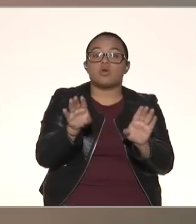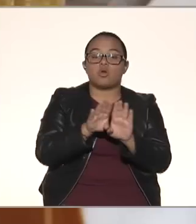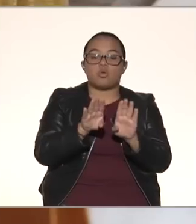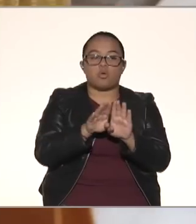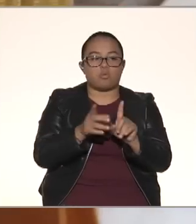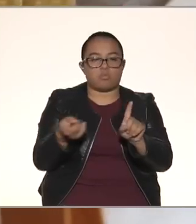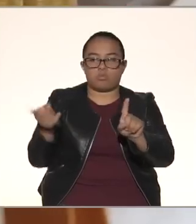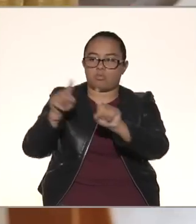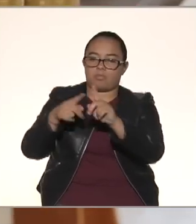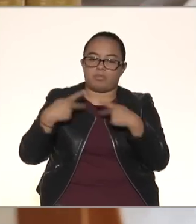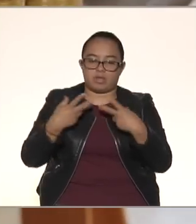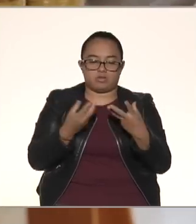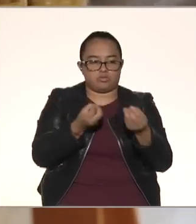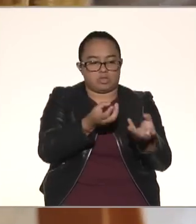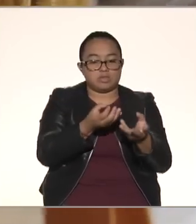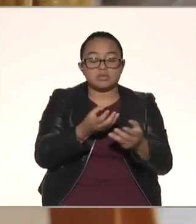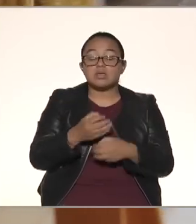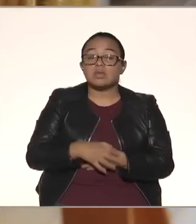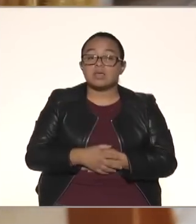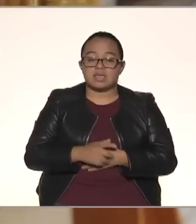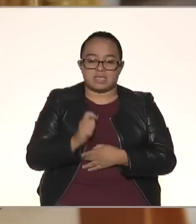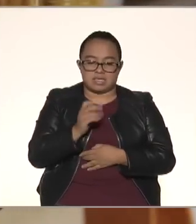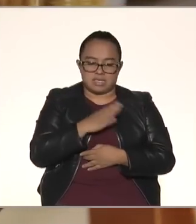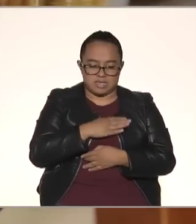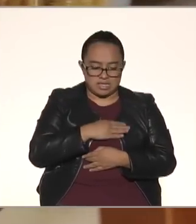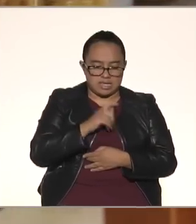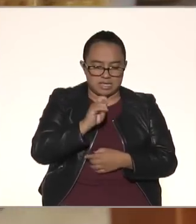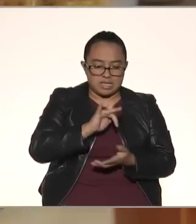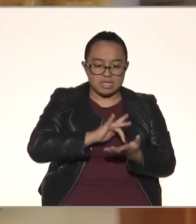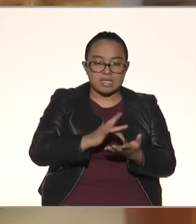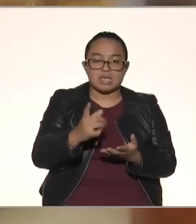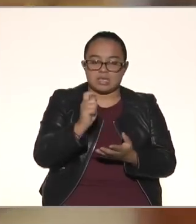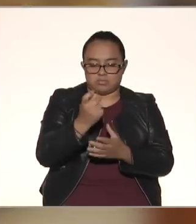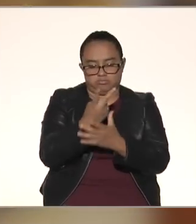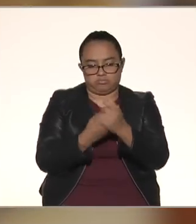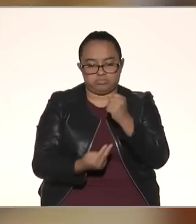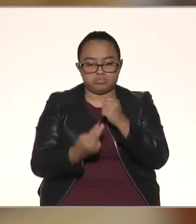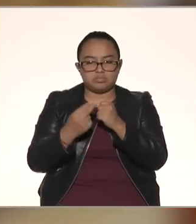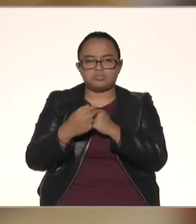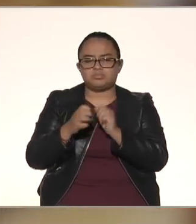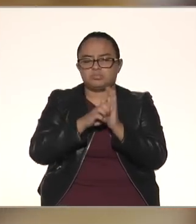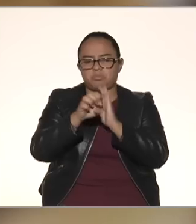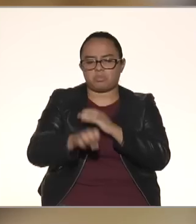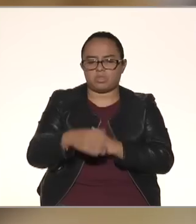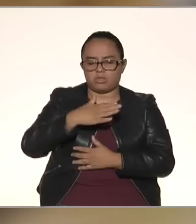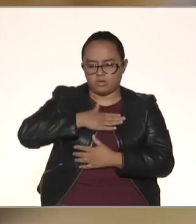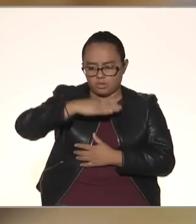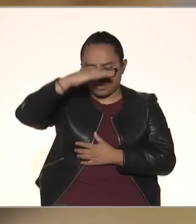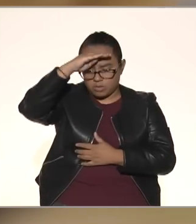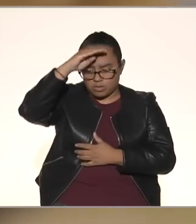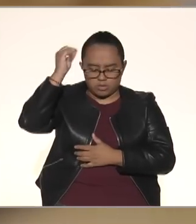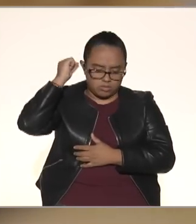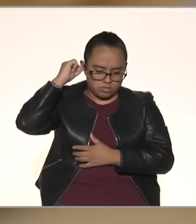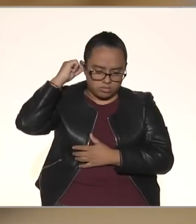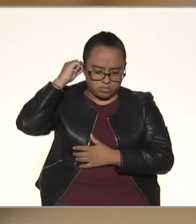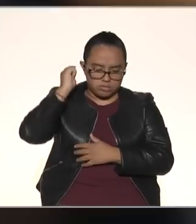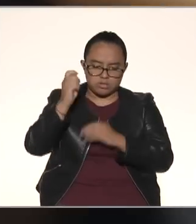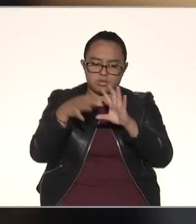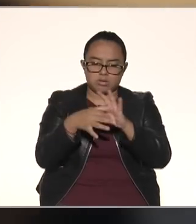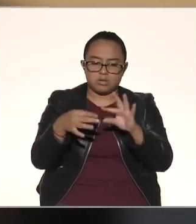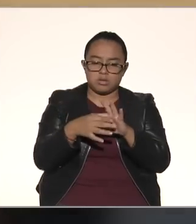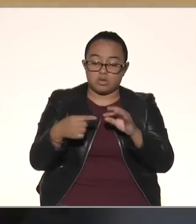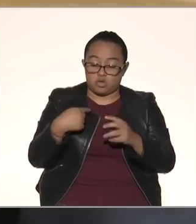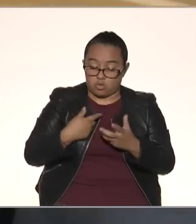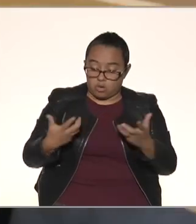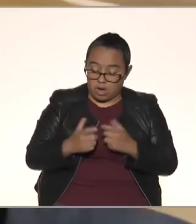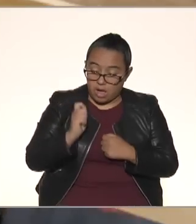referente. Realmente pensar que generosidad y agradecimiento deben de ir de la mano es pensar en un sistema puramente retributivo. O sea, yo hago